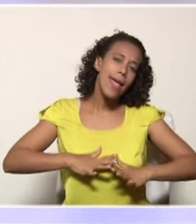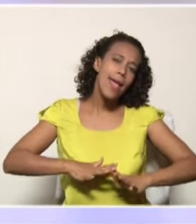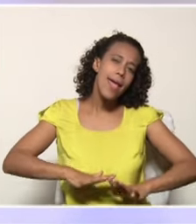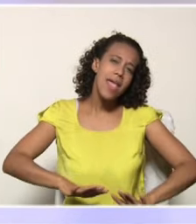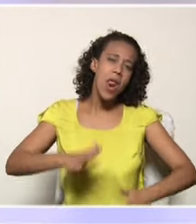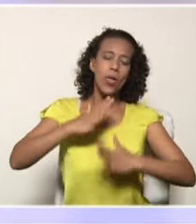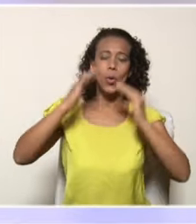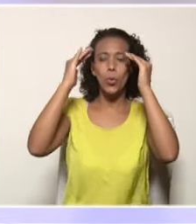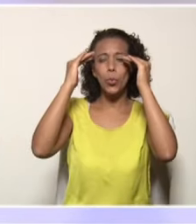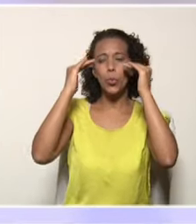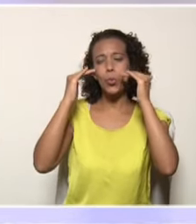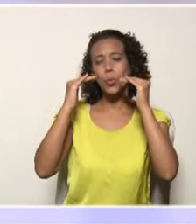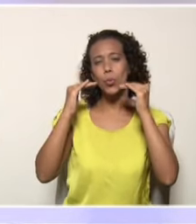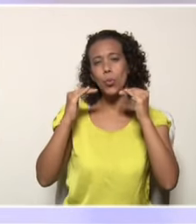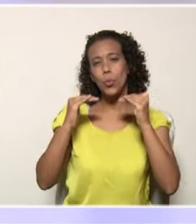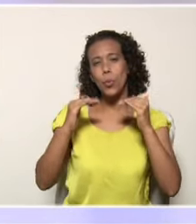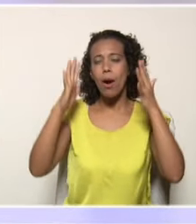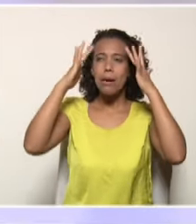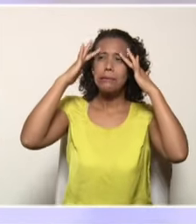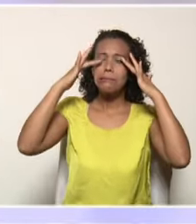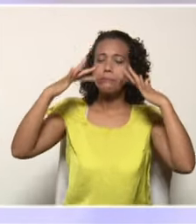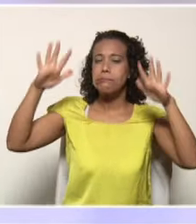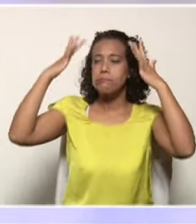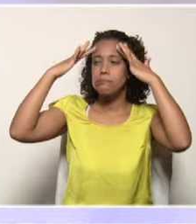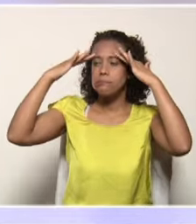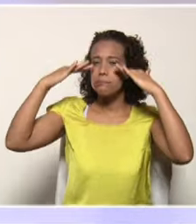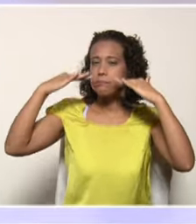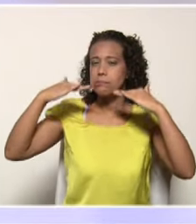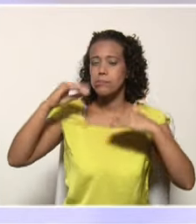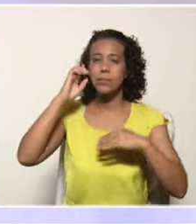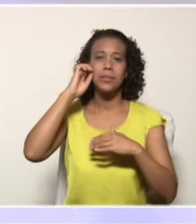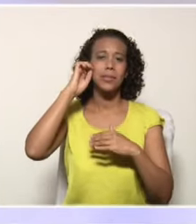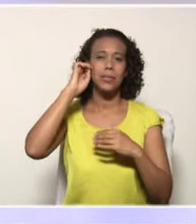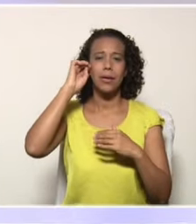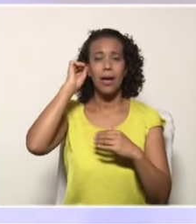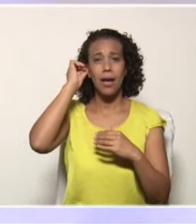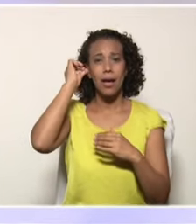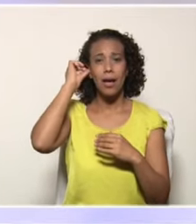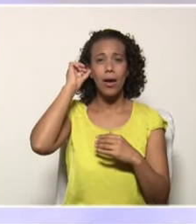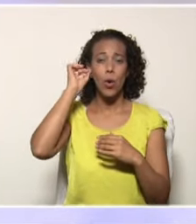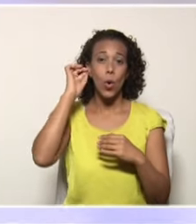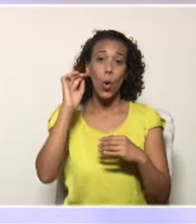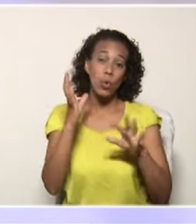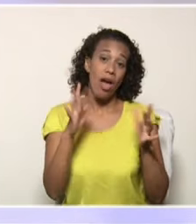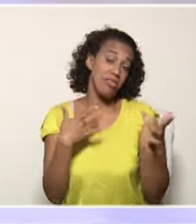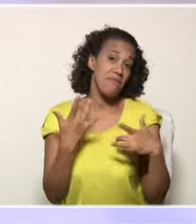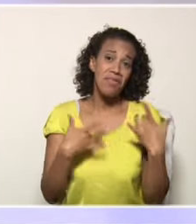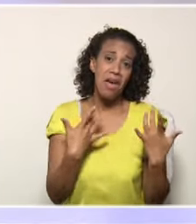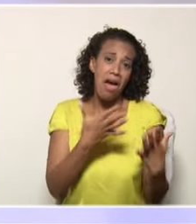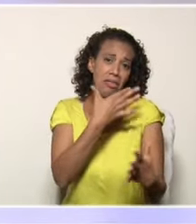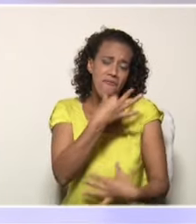tiempo de recreación. Esto lo podemos hacer a través de múltiples